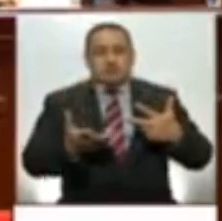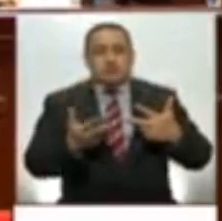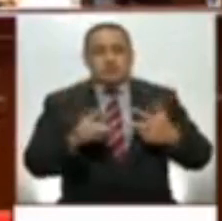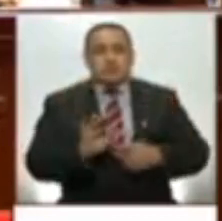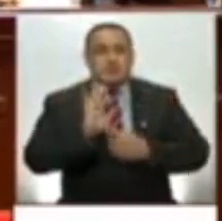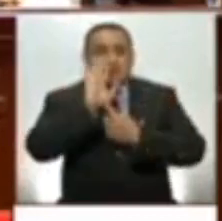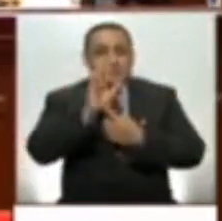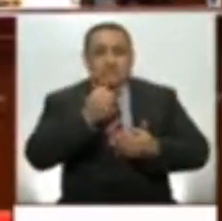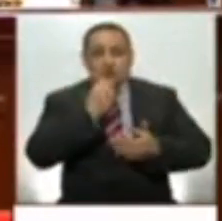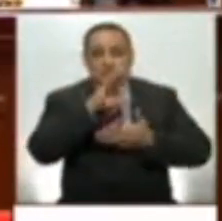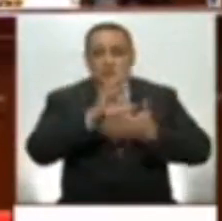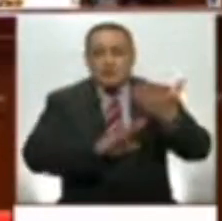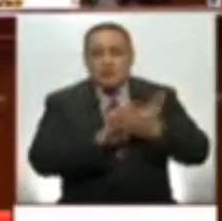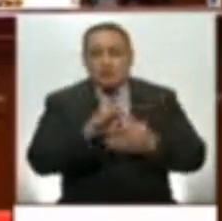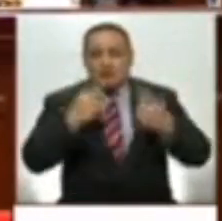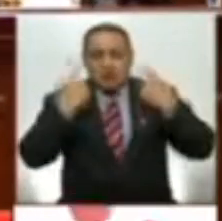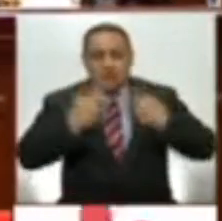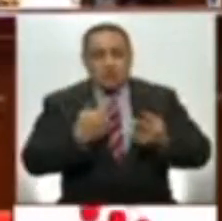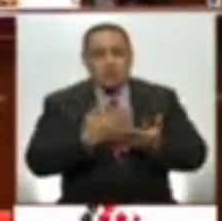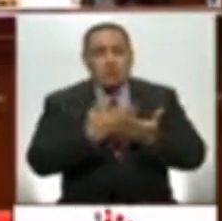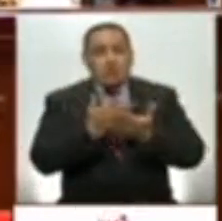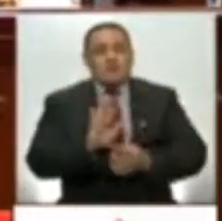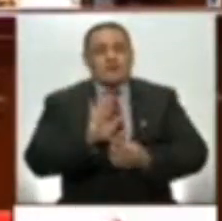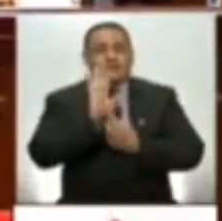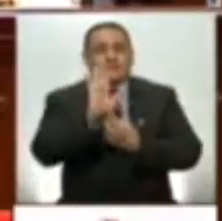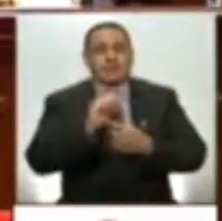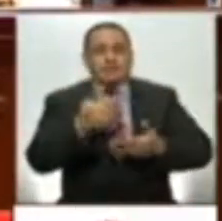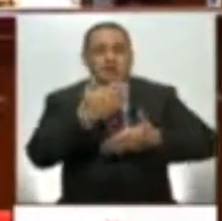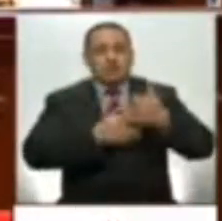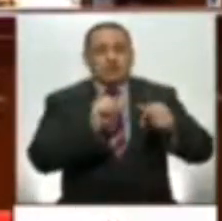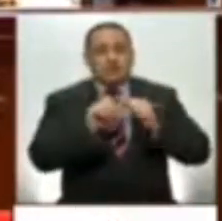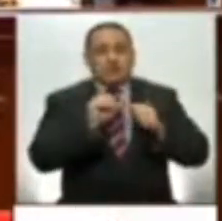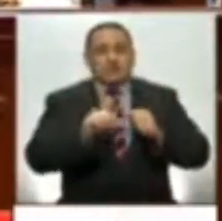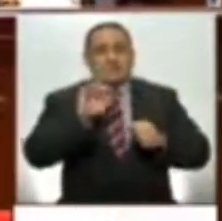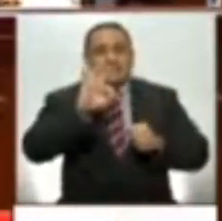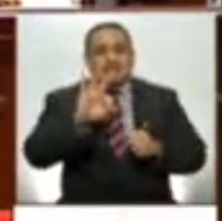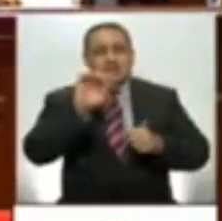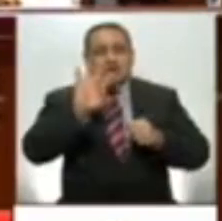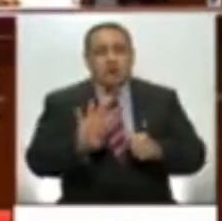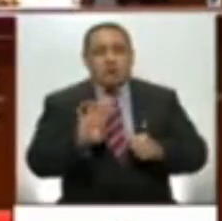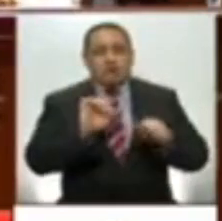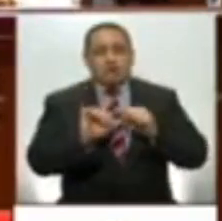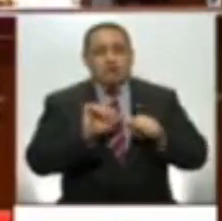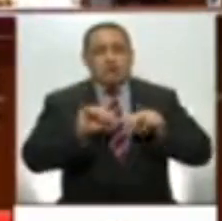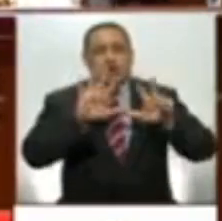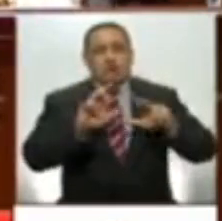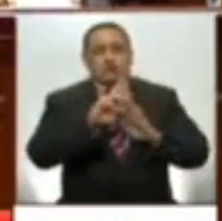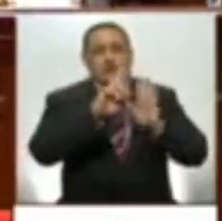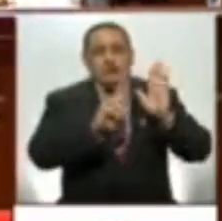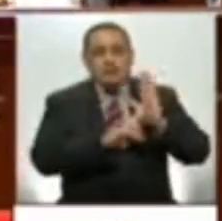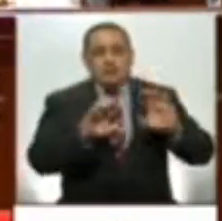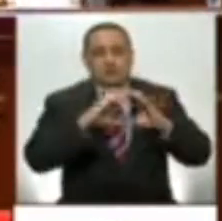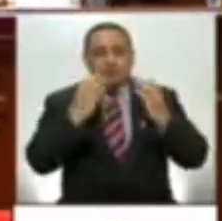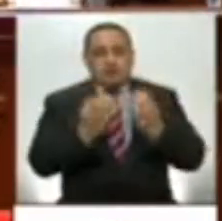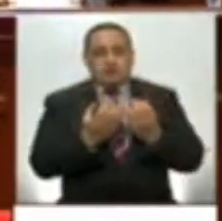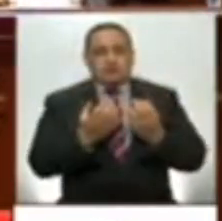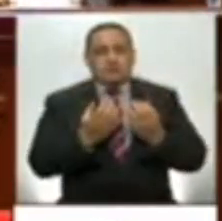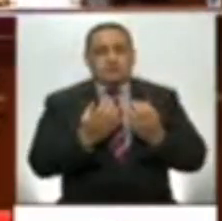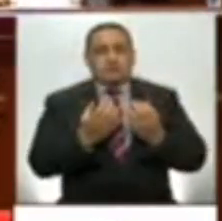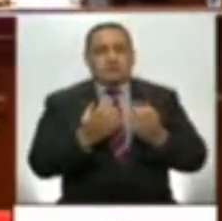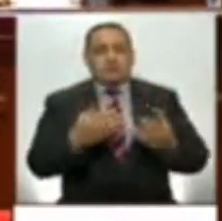Se publica este comunicado para los fines previstos en los párrafos tercer y cuarto del artículo 8 del reglamento del Congreso de la